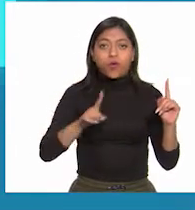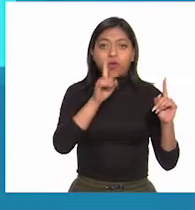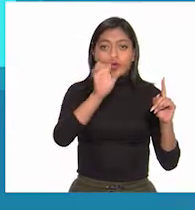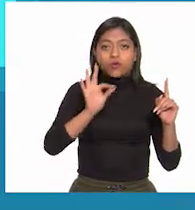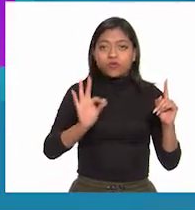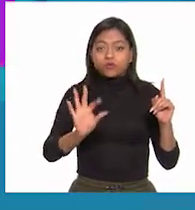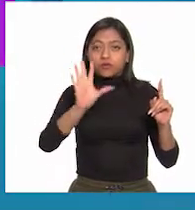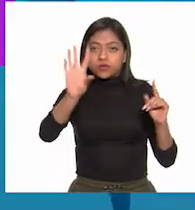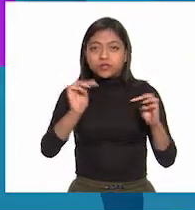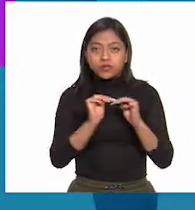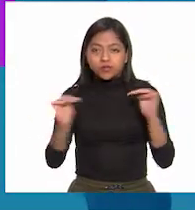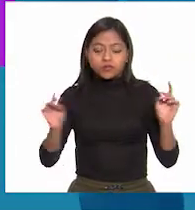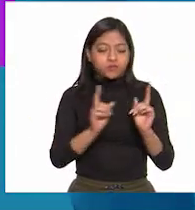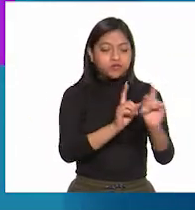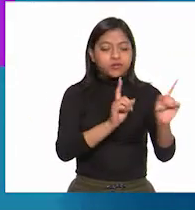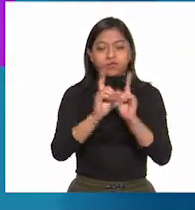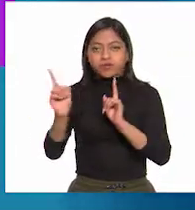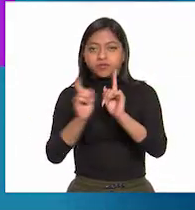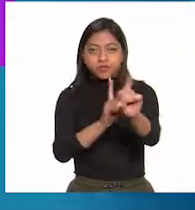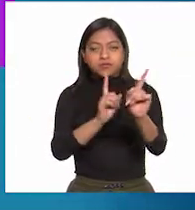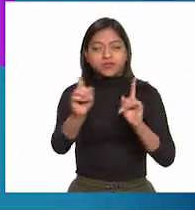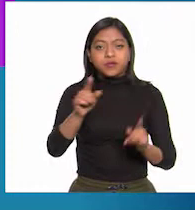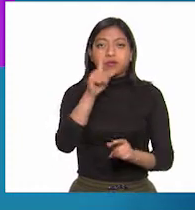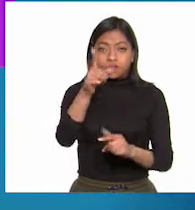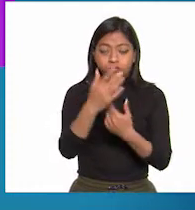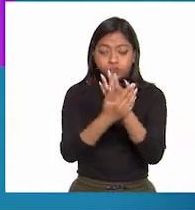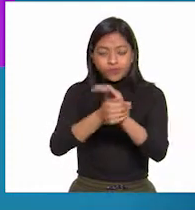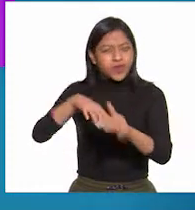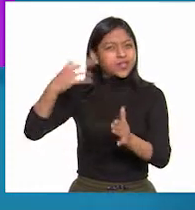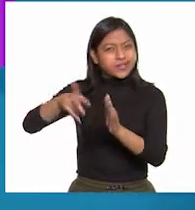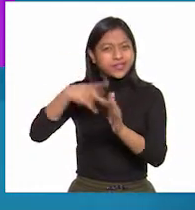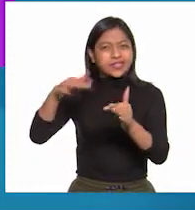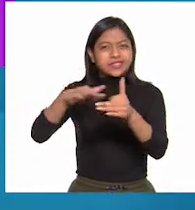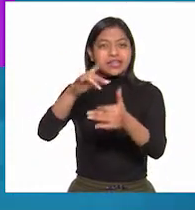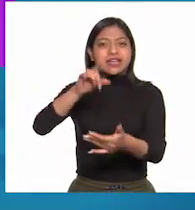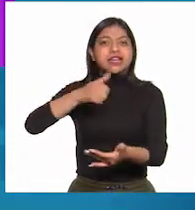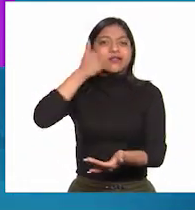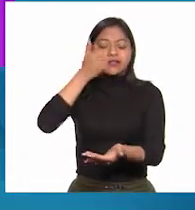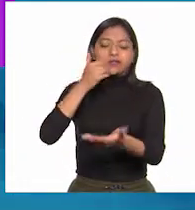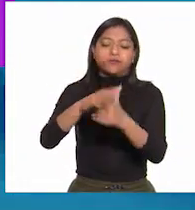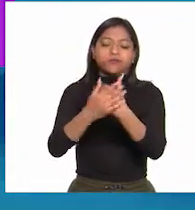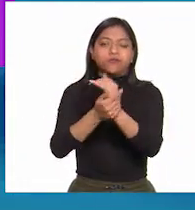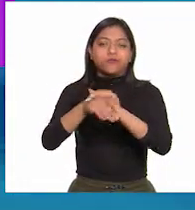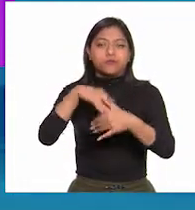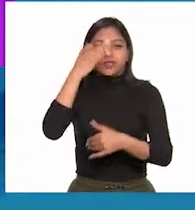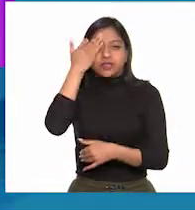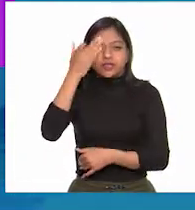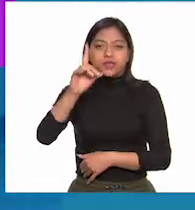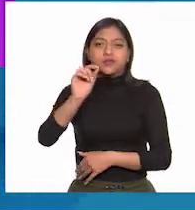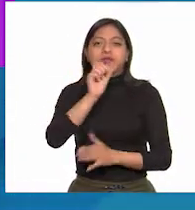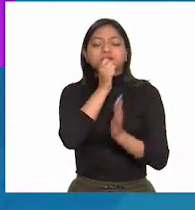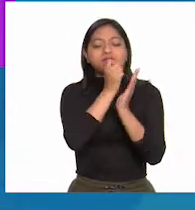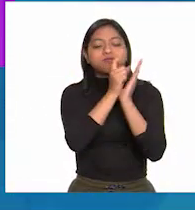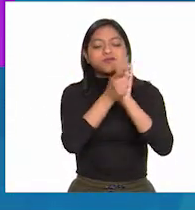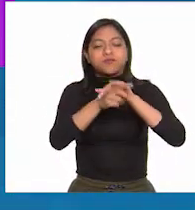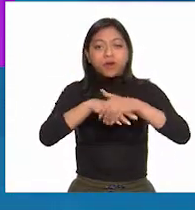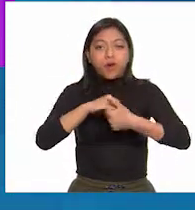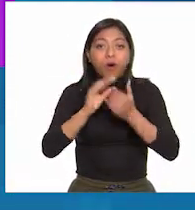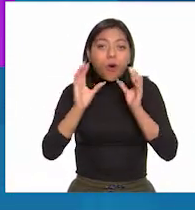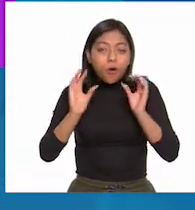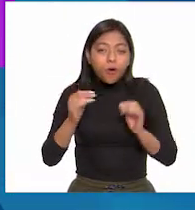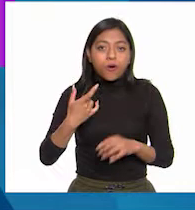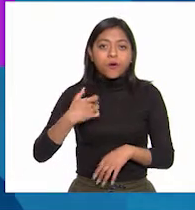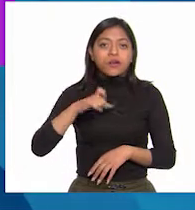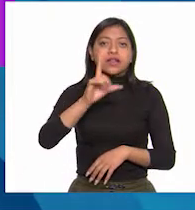y medio entre tú y los demás. Lávate las manos muy seguido con agua y jabón por lo menos durante 20 segundos o aplica